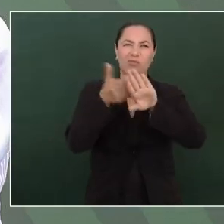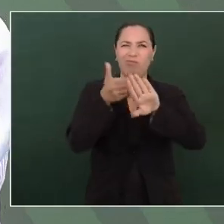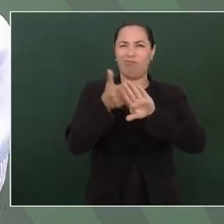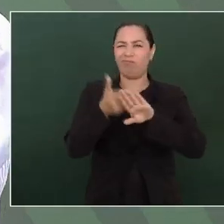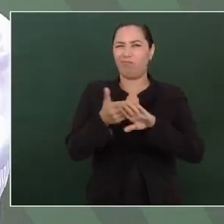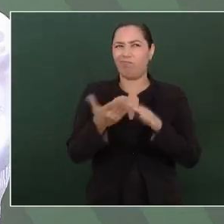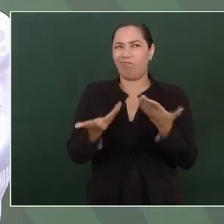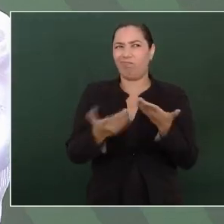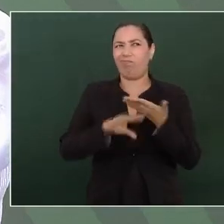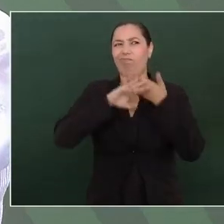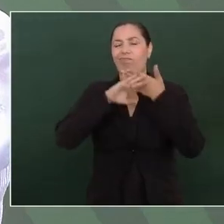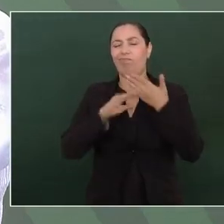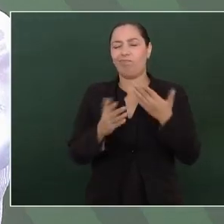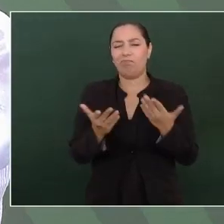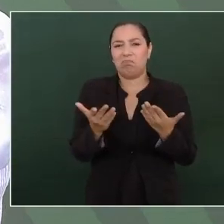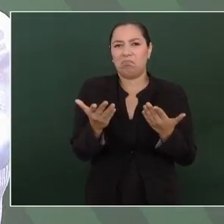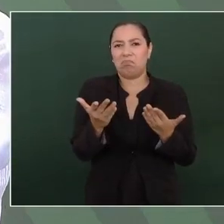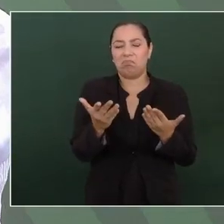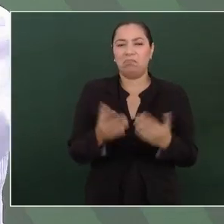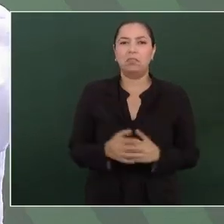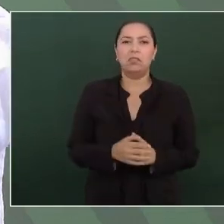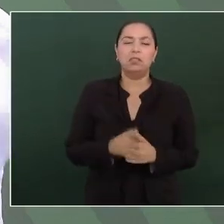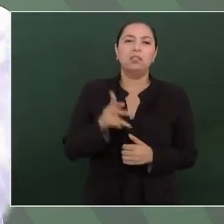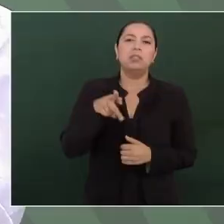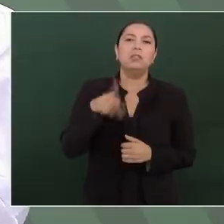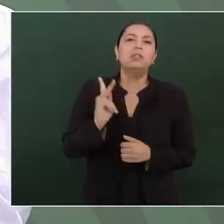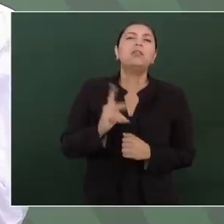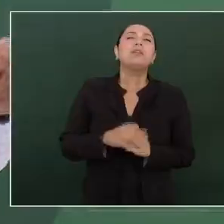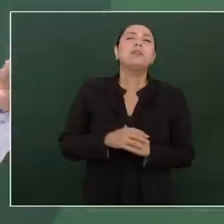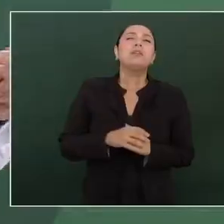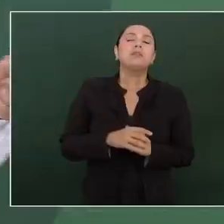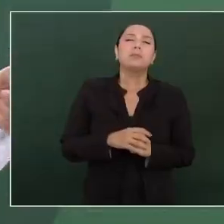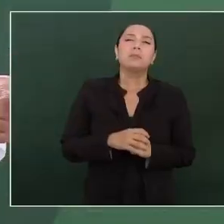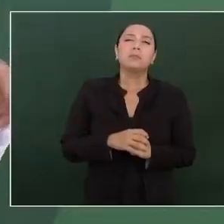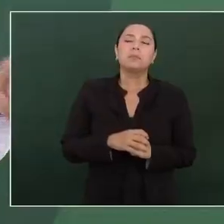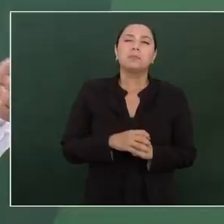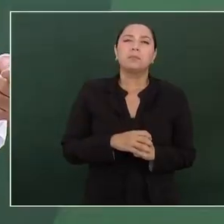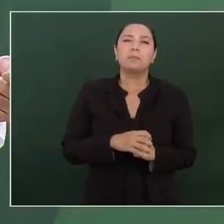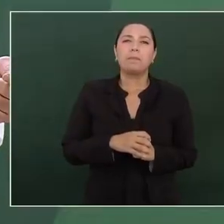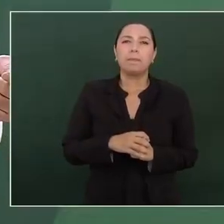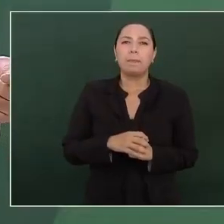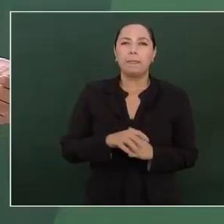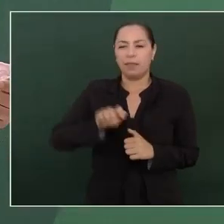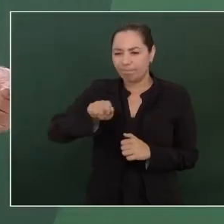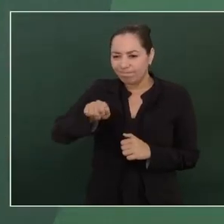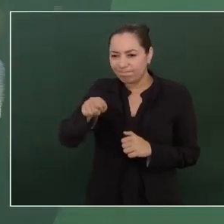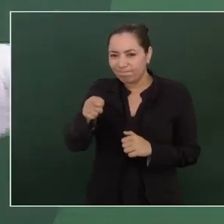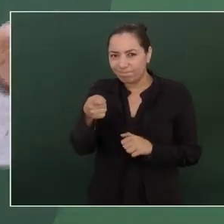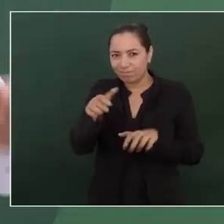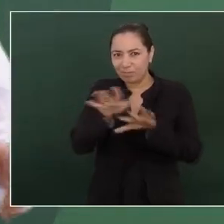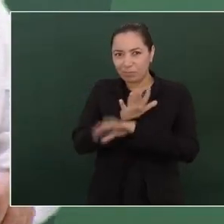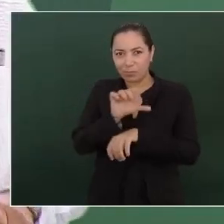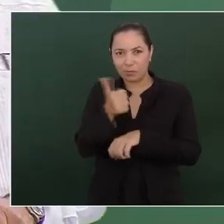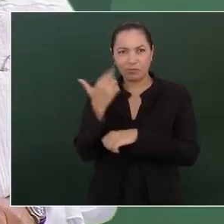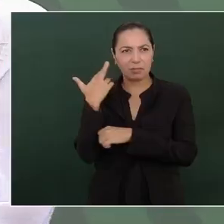atacándonos, pero le cambian a otra estación